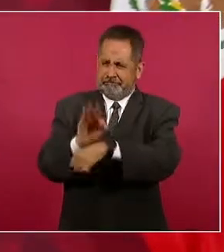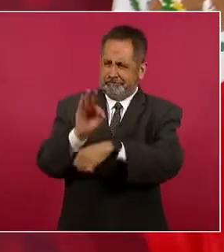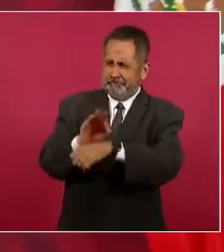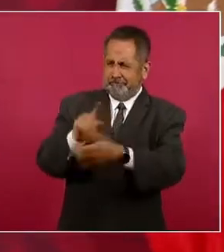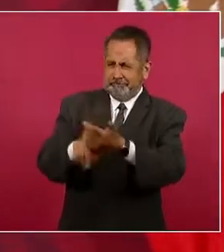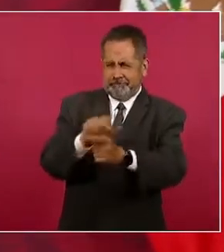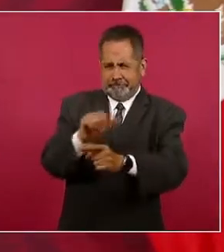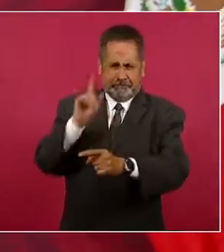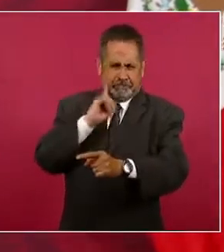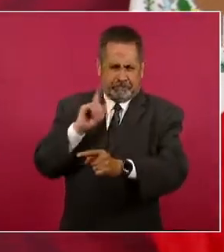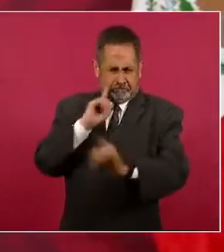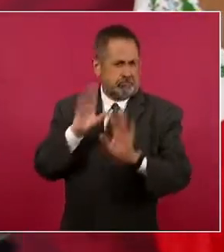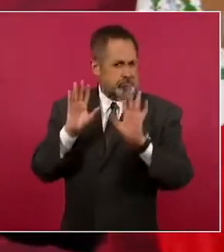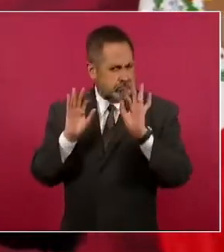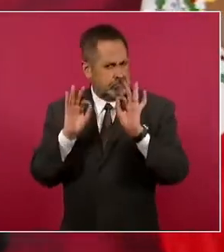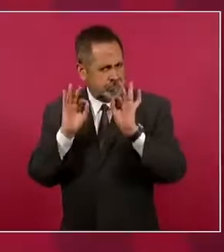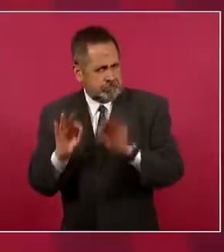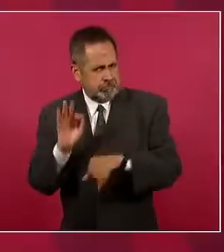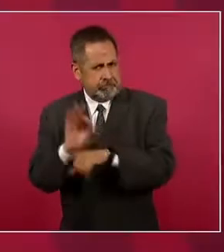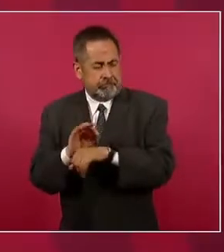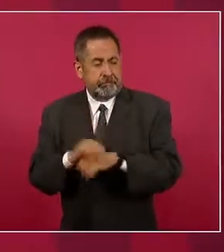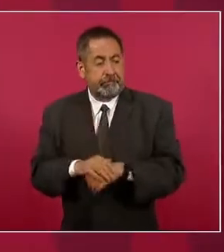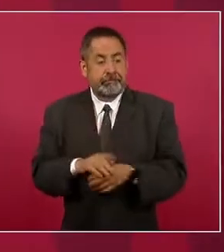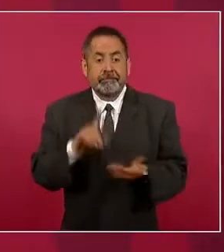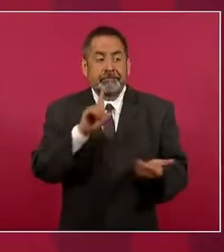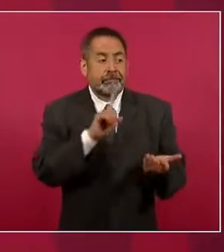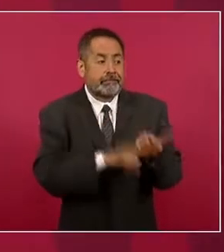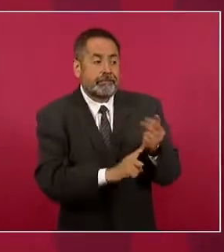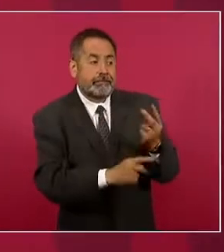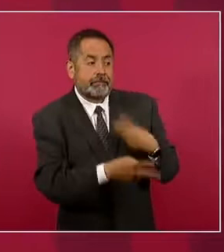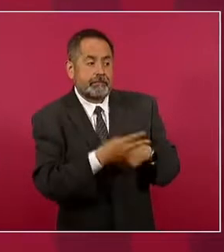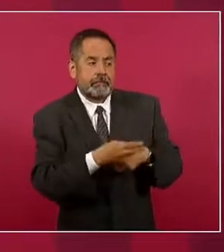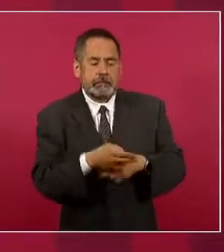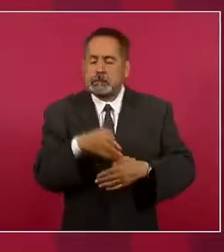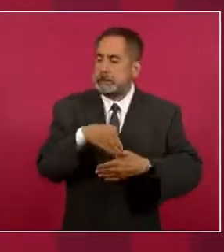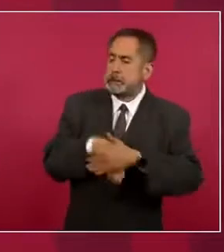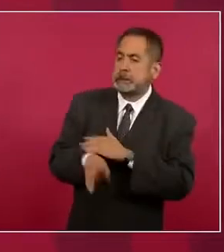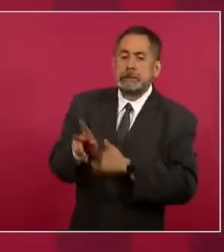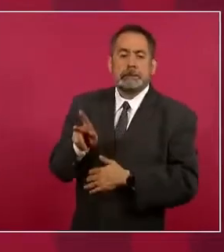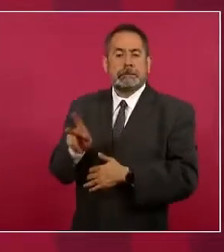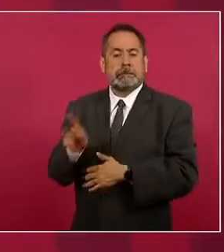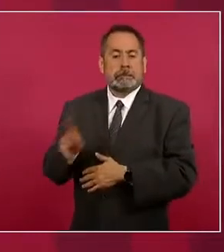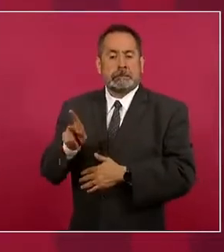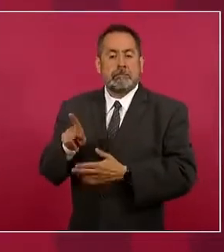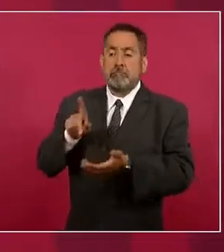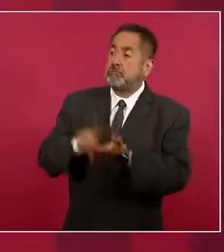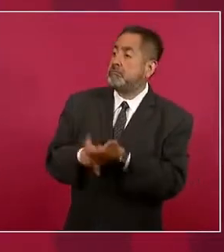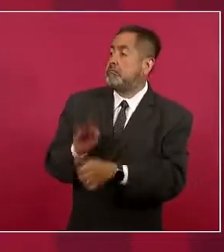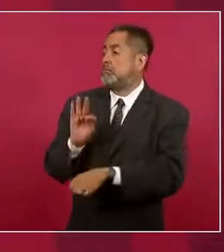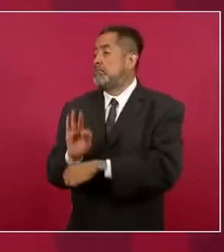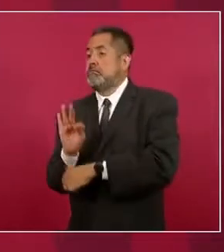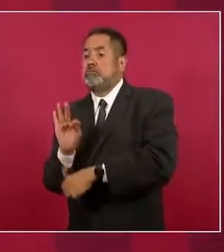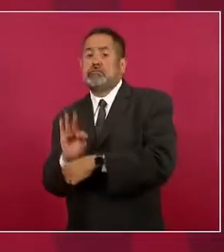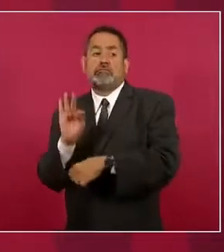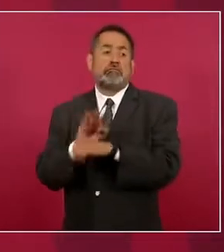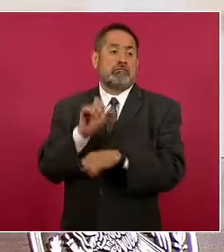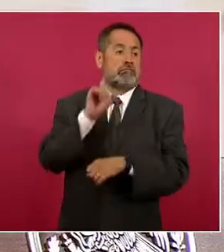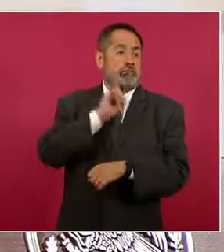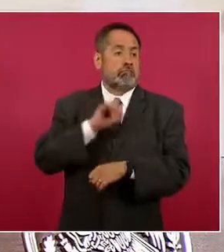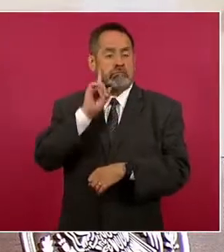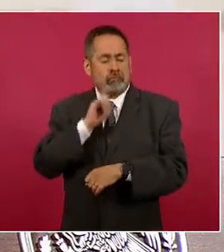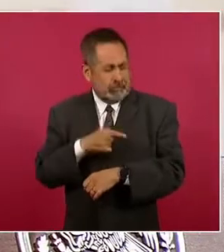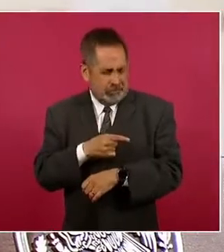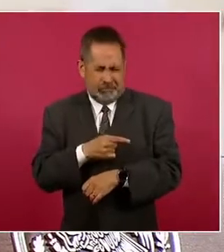mujeres y se montan en esa